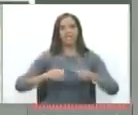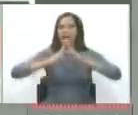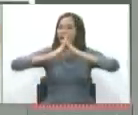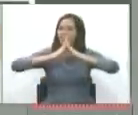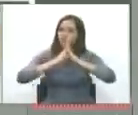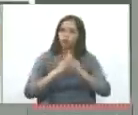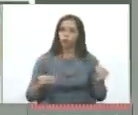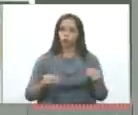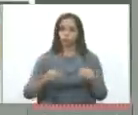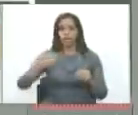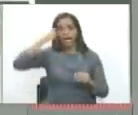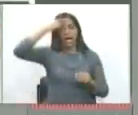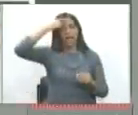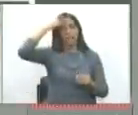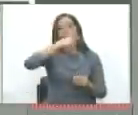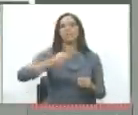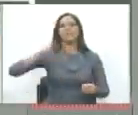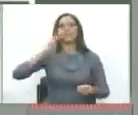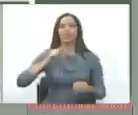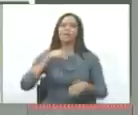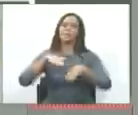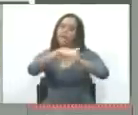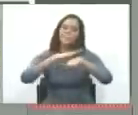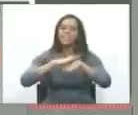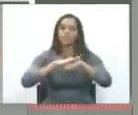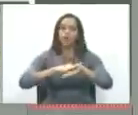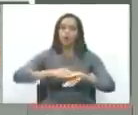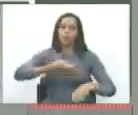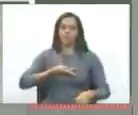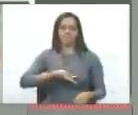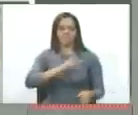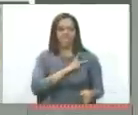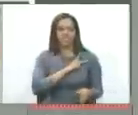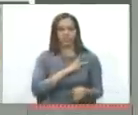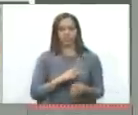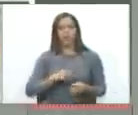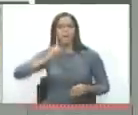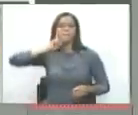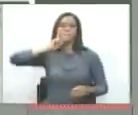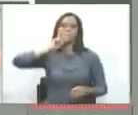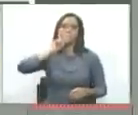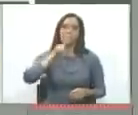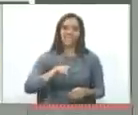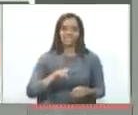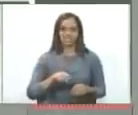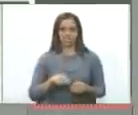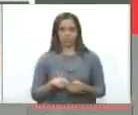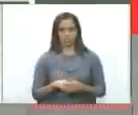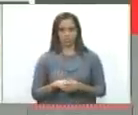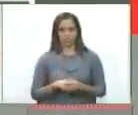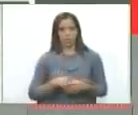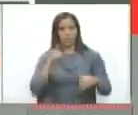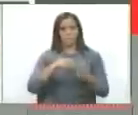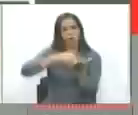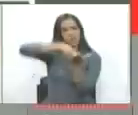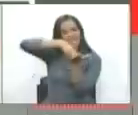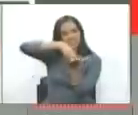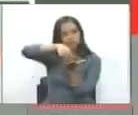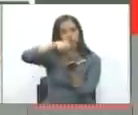al pueblo de Venezuela le pida perdón por farsante, por mentiroso, por